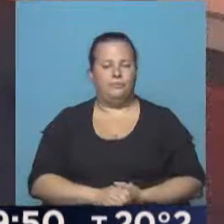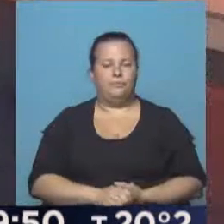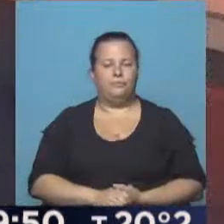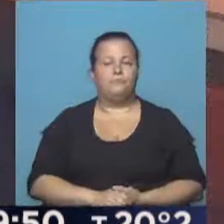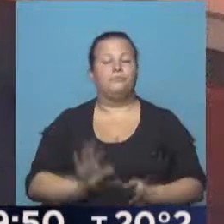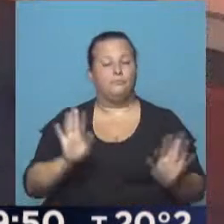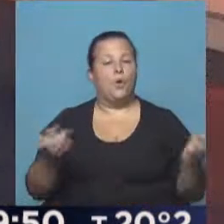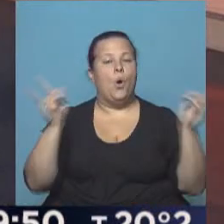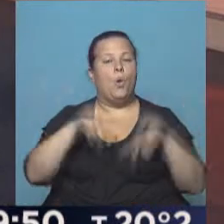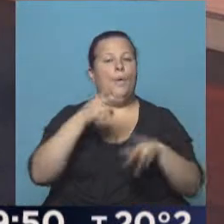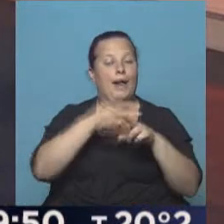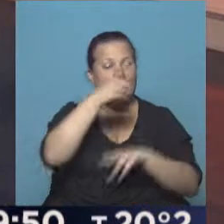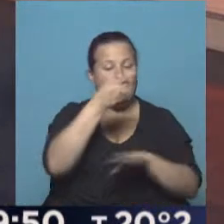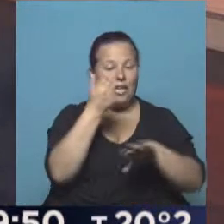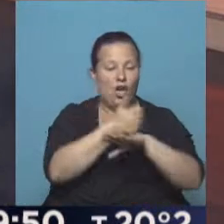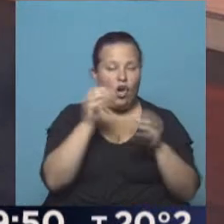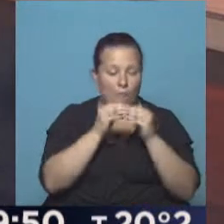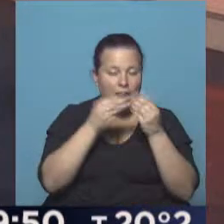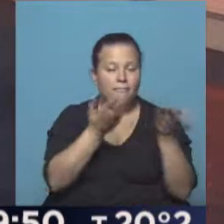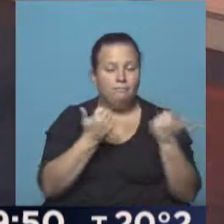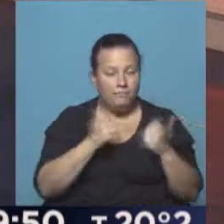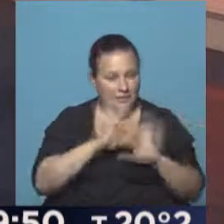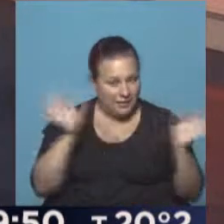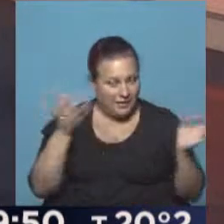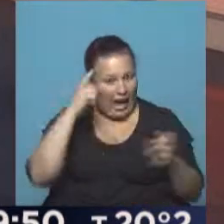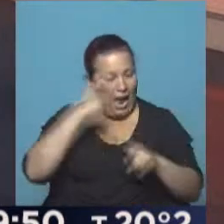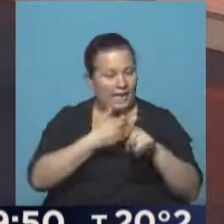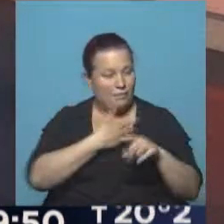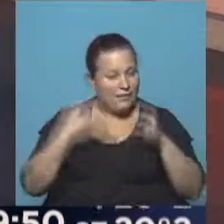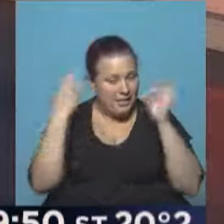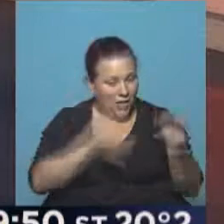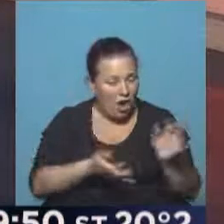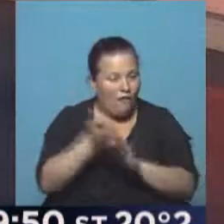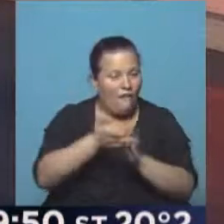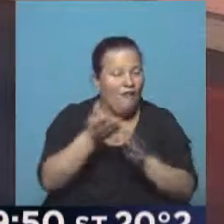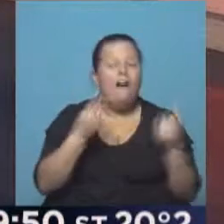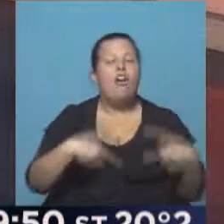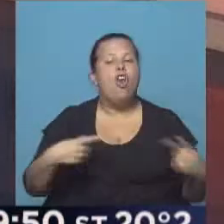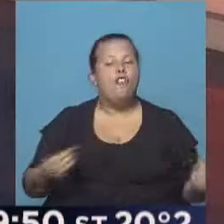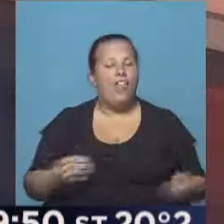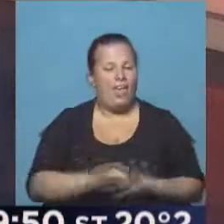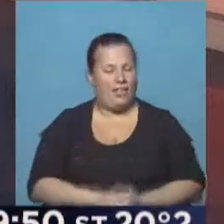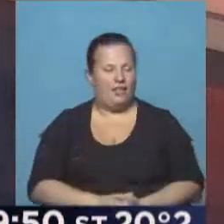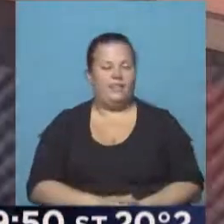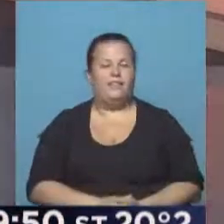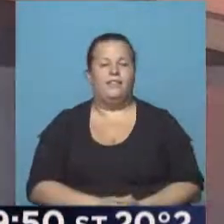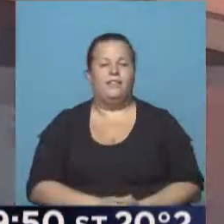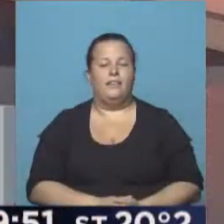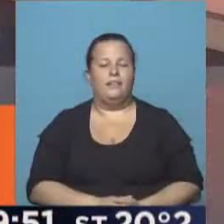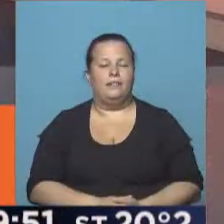volvemos a como lo pide el castaño adelante ya llegó la ex presidente estaría por llegar que se sabe daniel